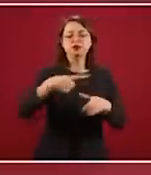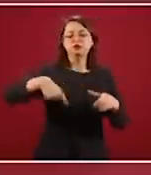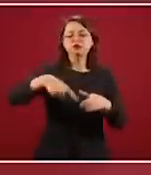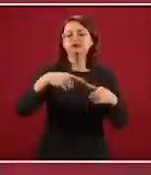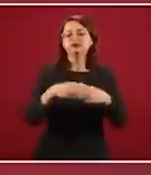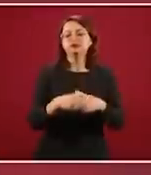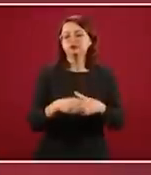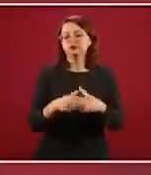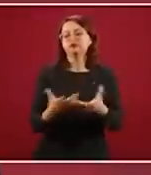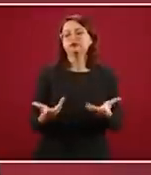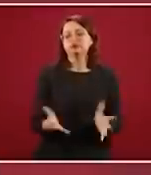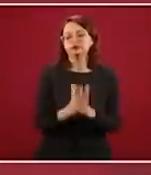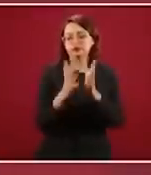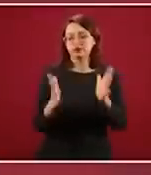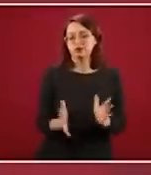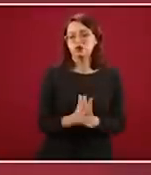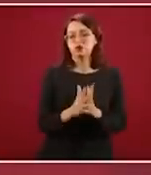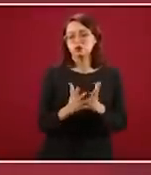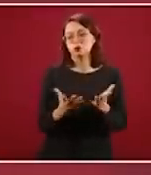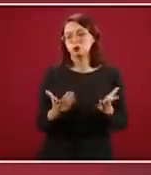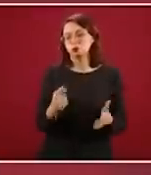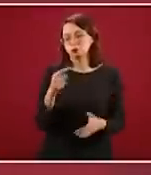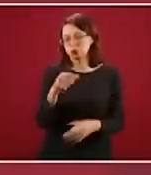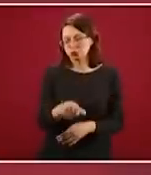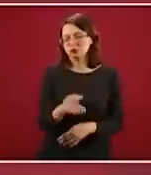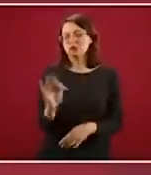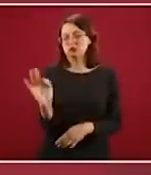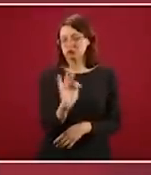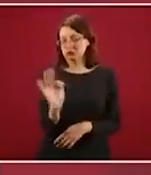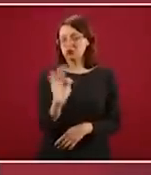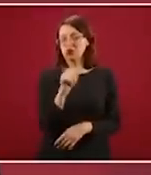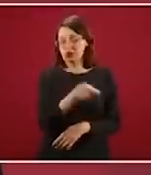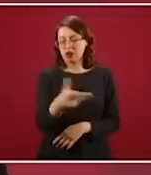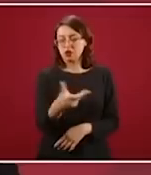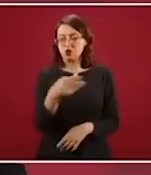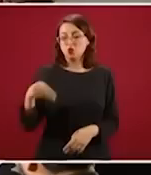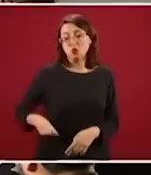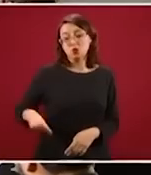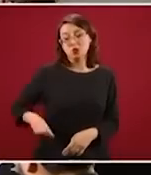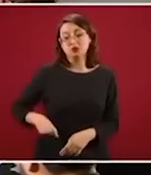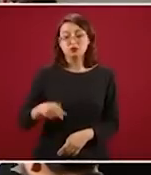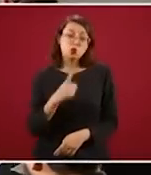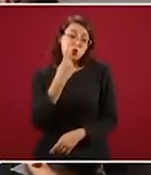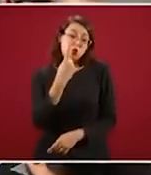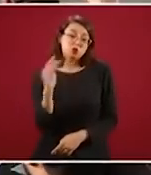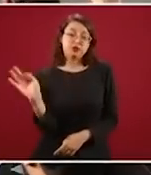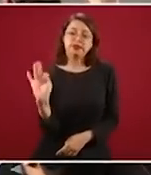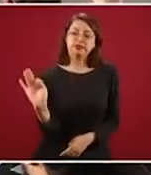habría participado en estos hechos. Es una de las hipótesis.